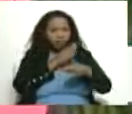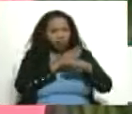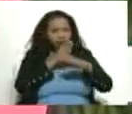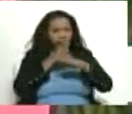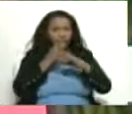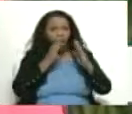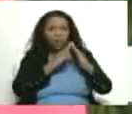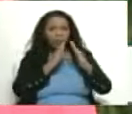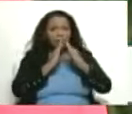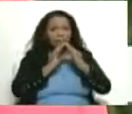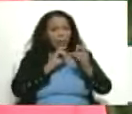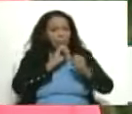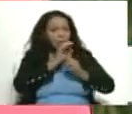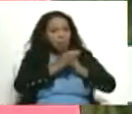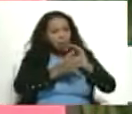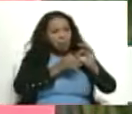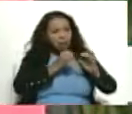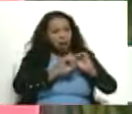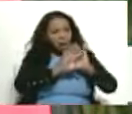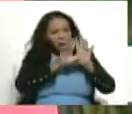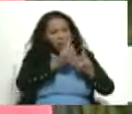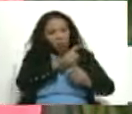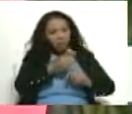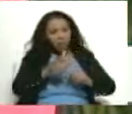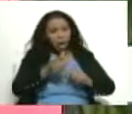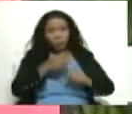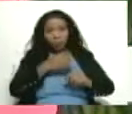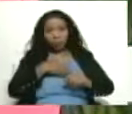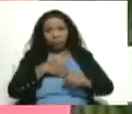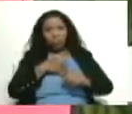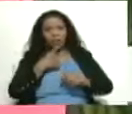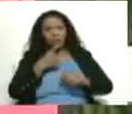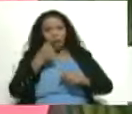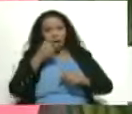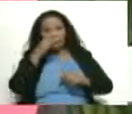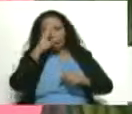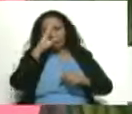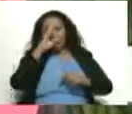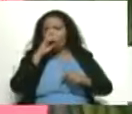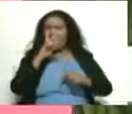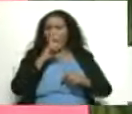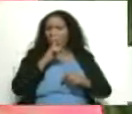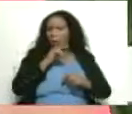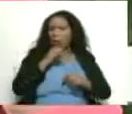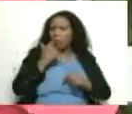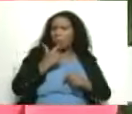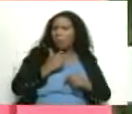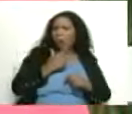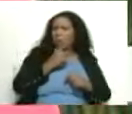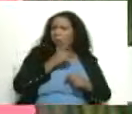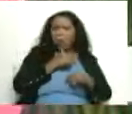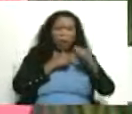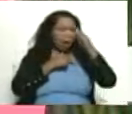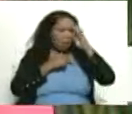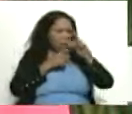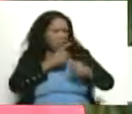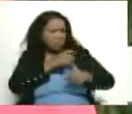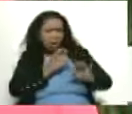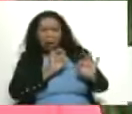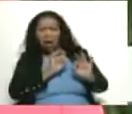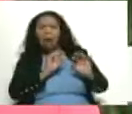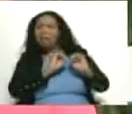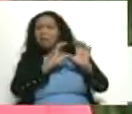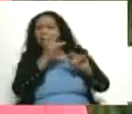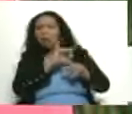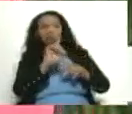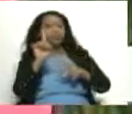encontrarnos, a conversar, a debatir. No podemos decir que no hay dudas, que no hay preguntas, las hay. Y es por eso que quienes tenemos ya